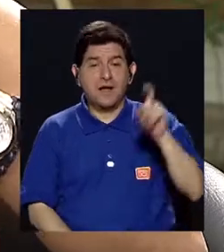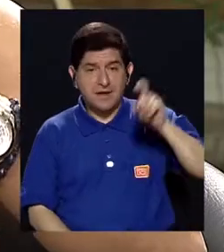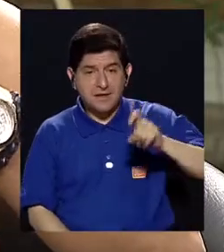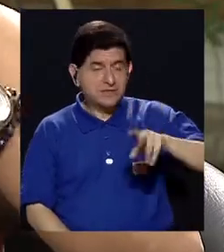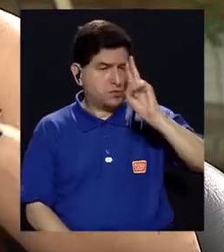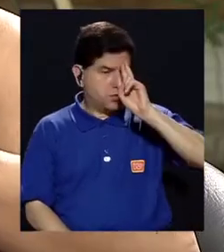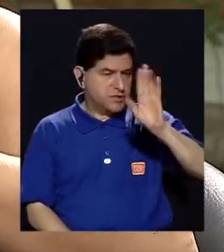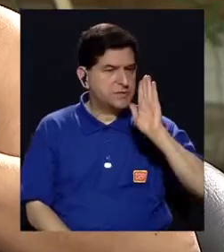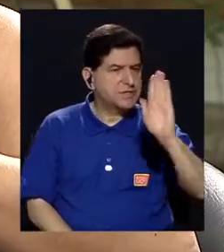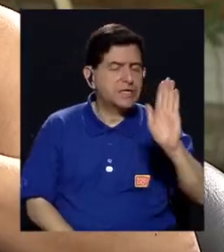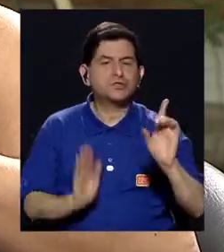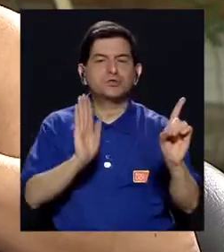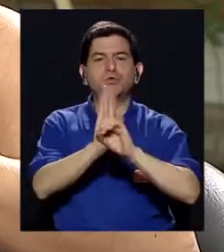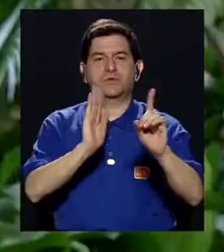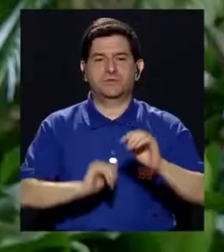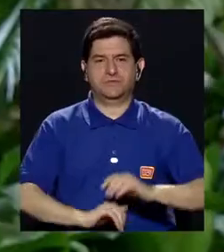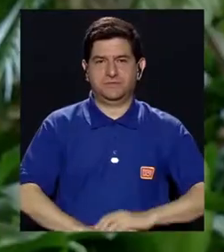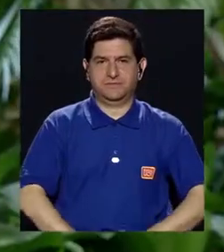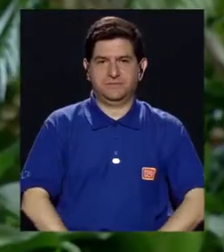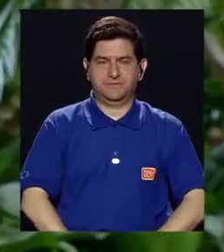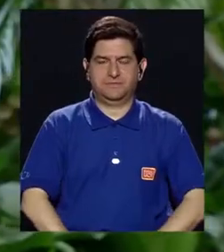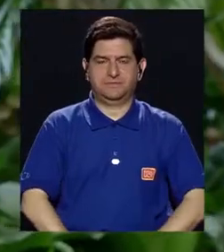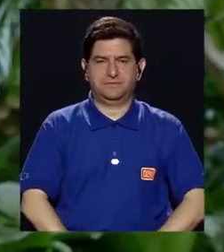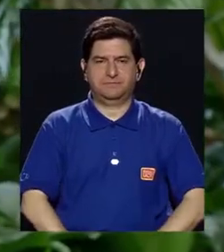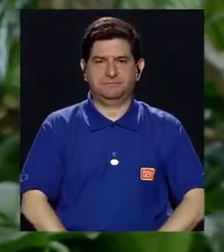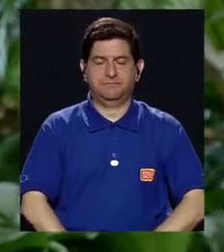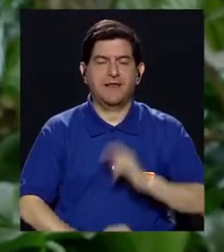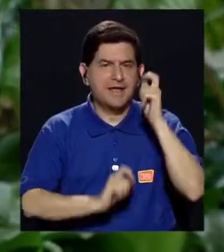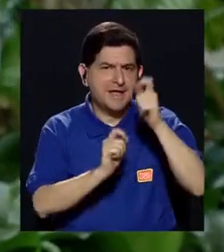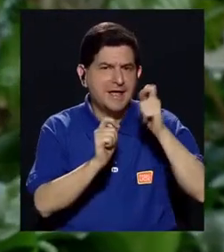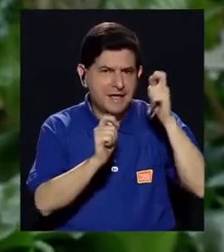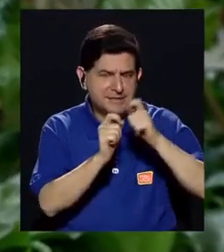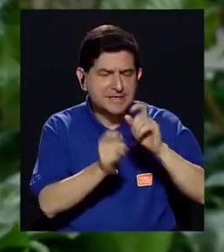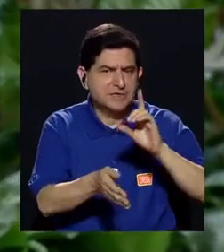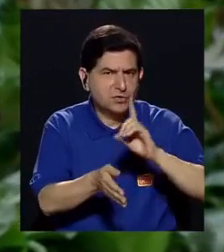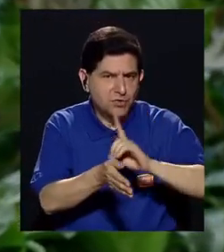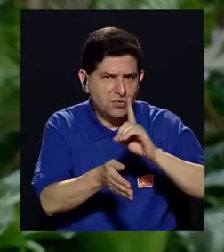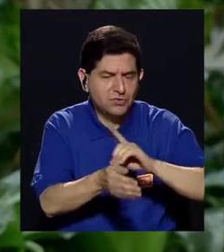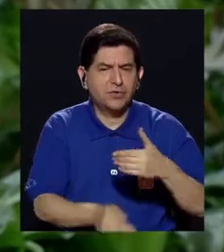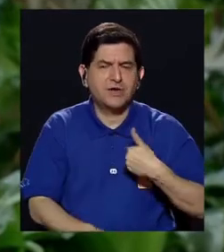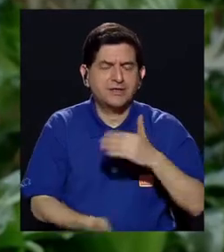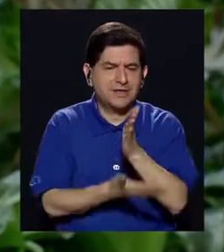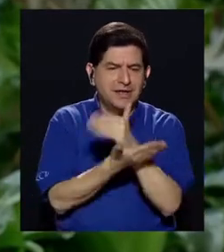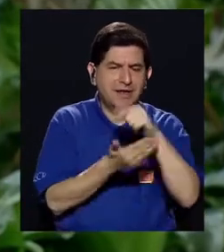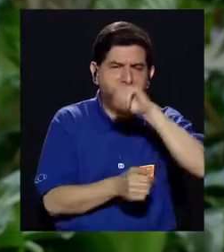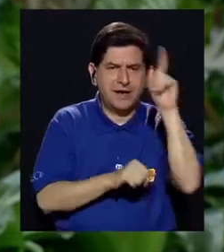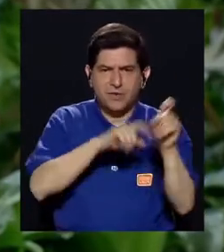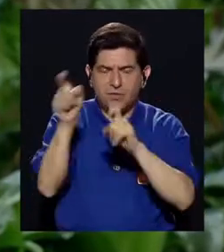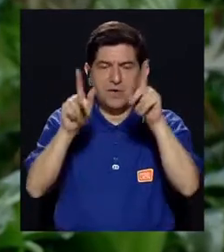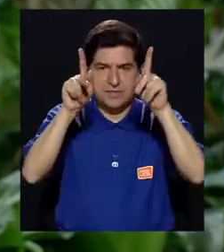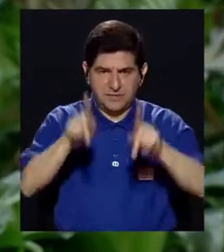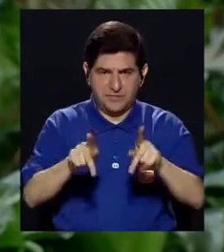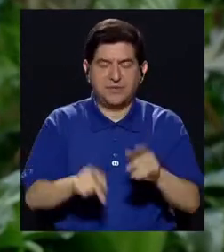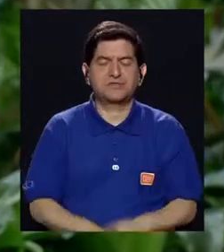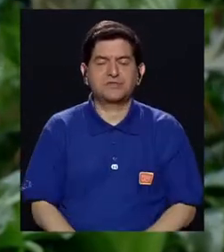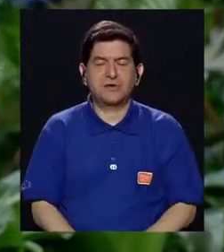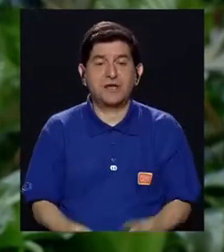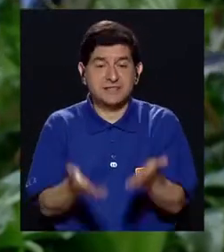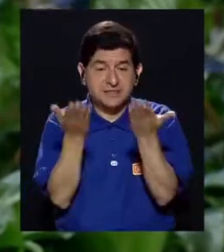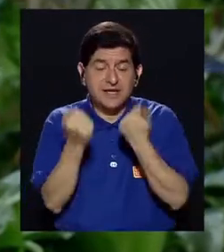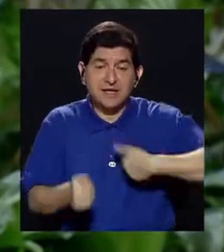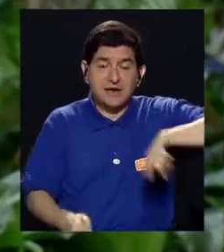le reconozco sus derechos. Doctora, precisamente tenemos algunas preguntas de televidentes que quisimos